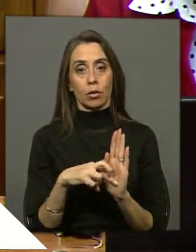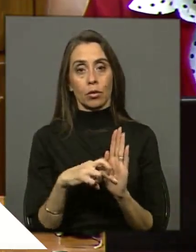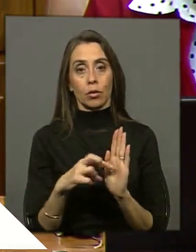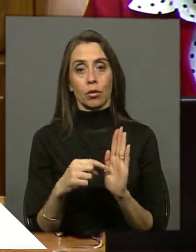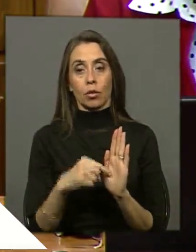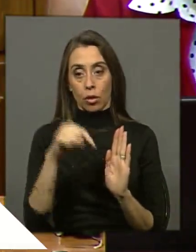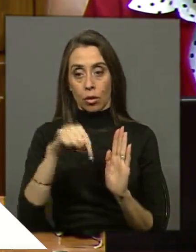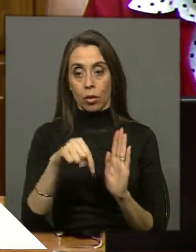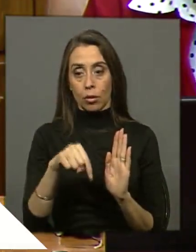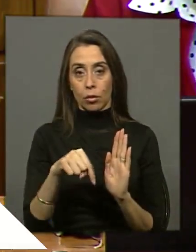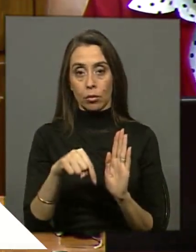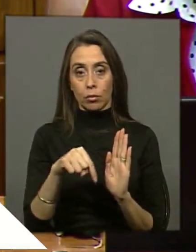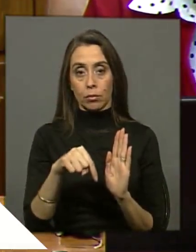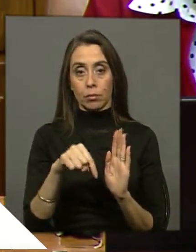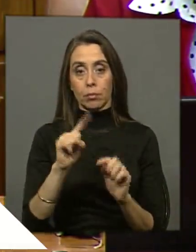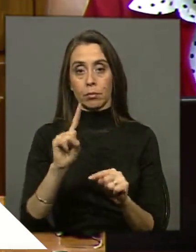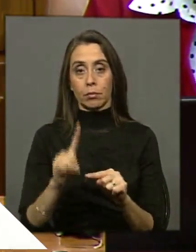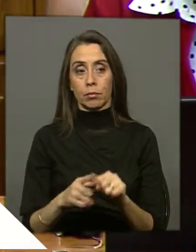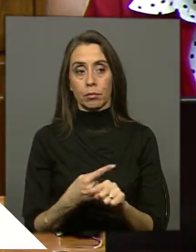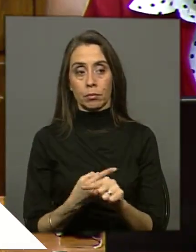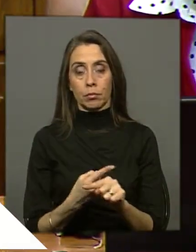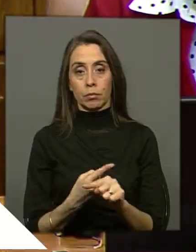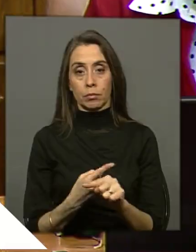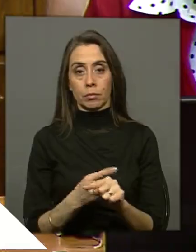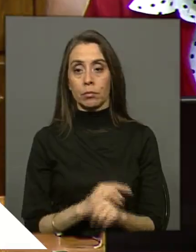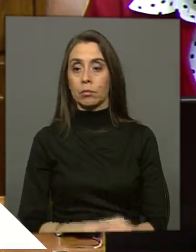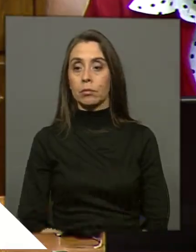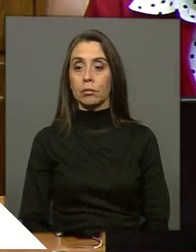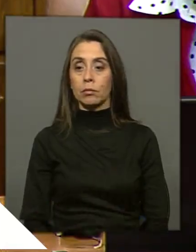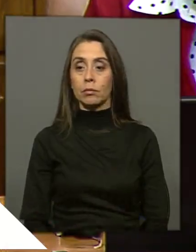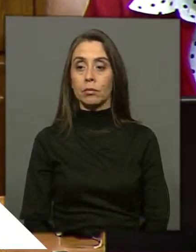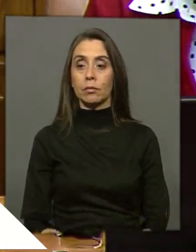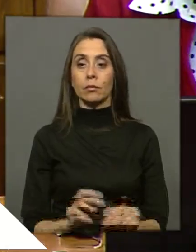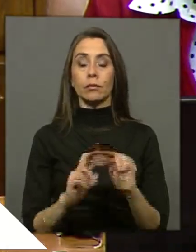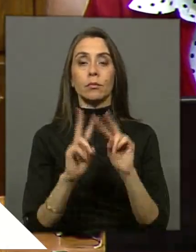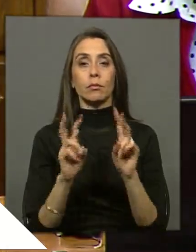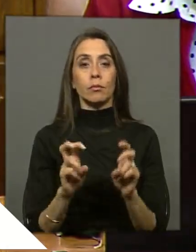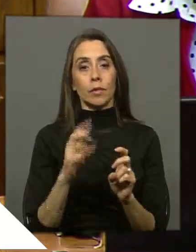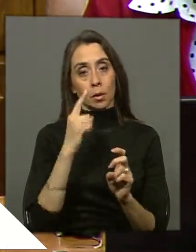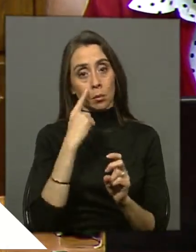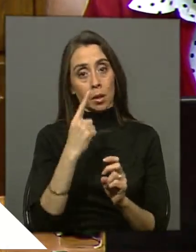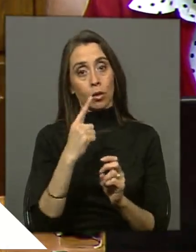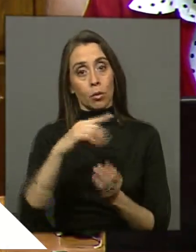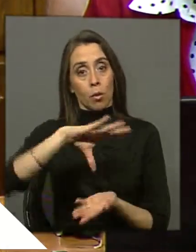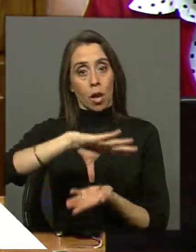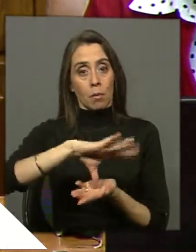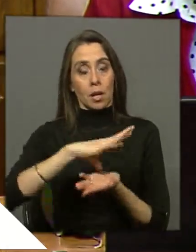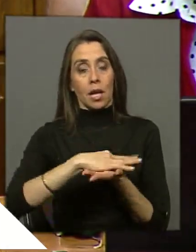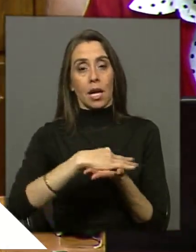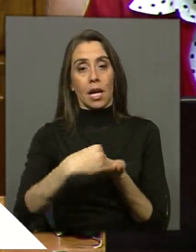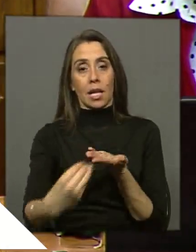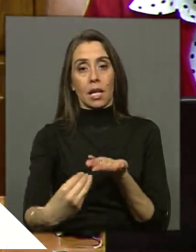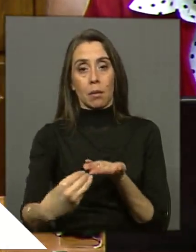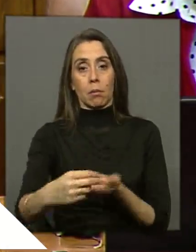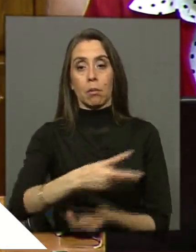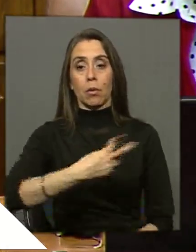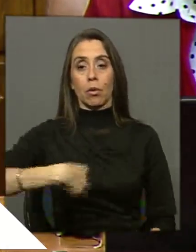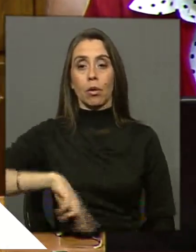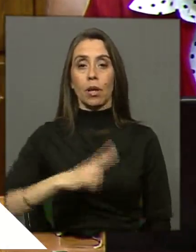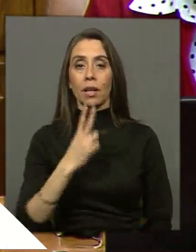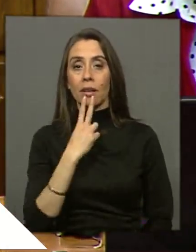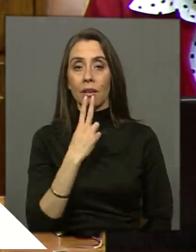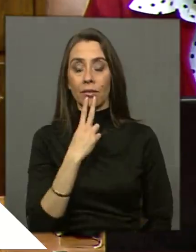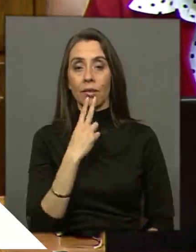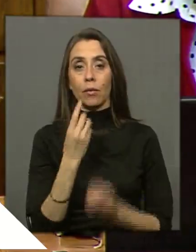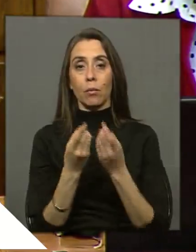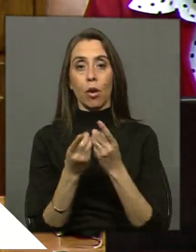es, una vez más, un tema de ejemplo al país que vivimos en